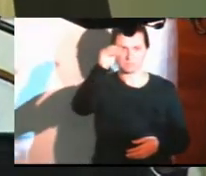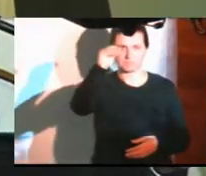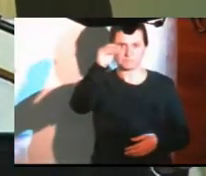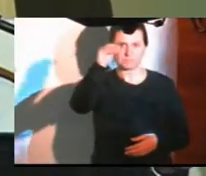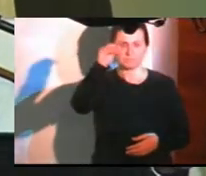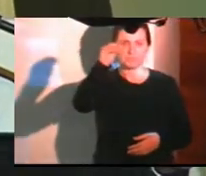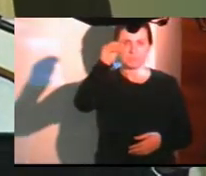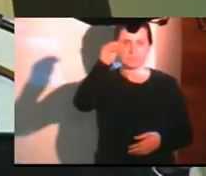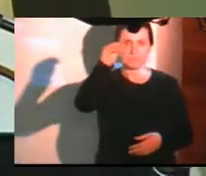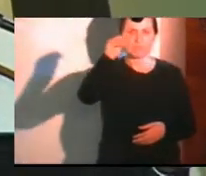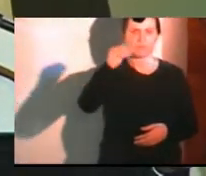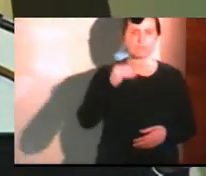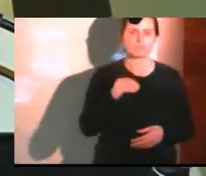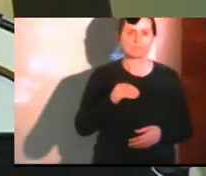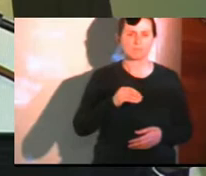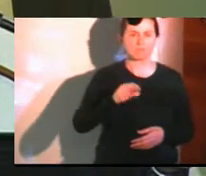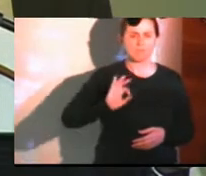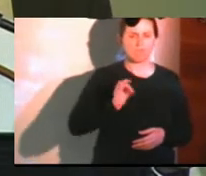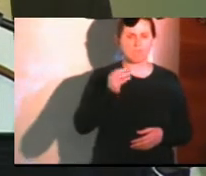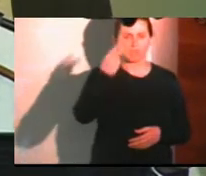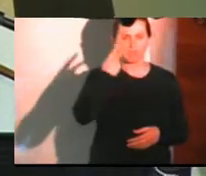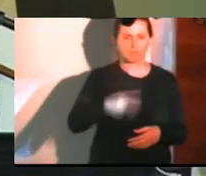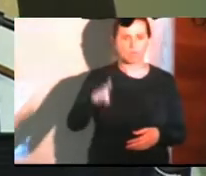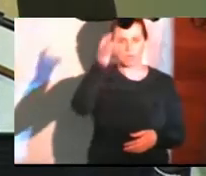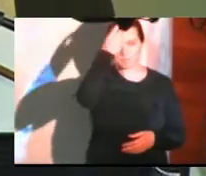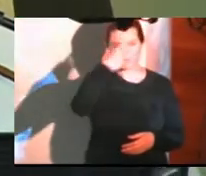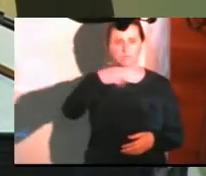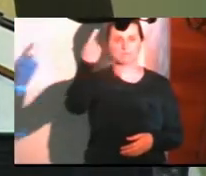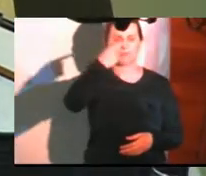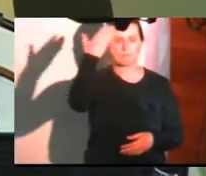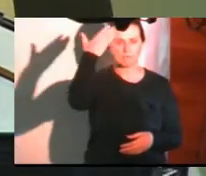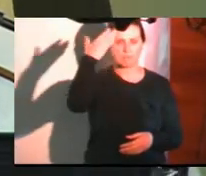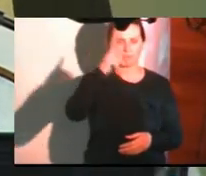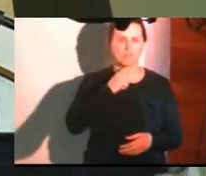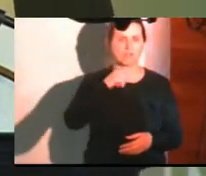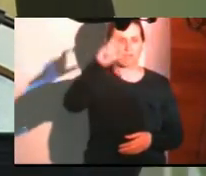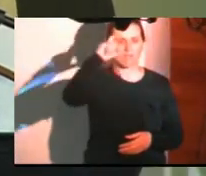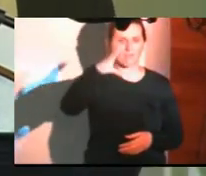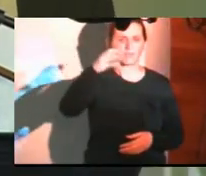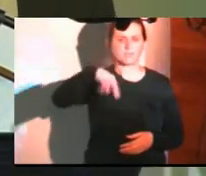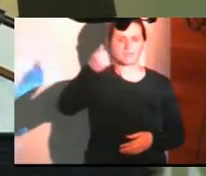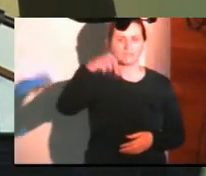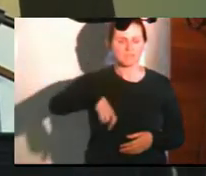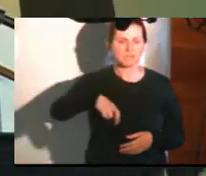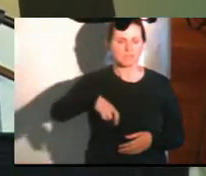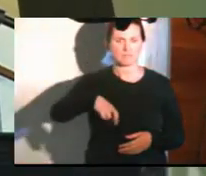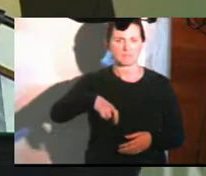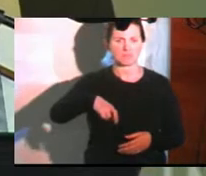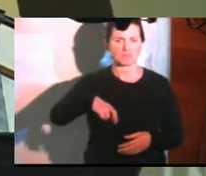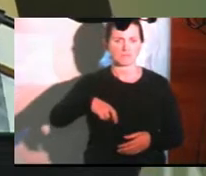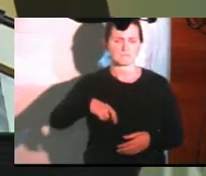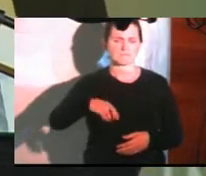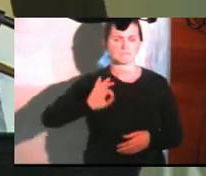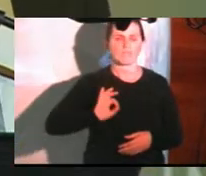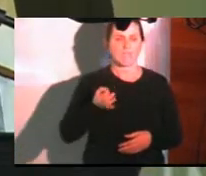Cuando hicimos el evento en el 2012, que fue el primer evento de TECNAP, son jornadas que se llevan a cabo todo el año, pero hay